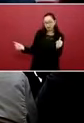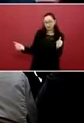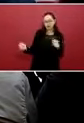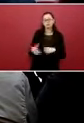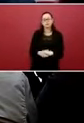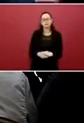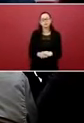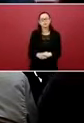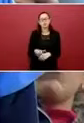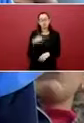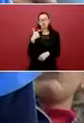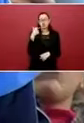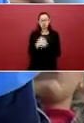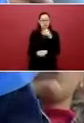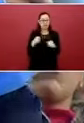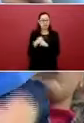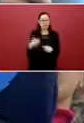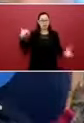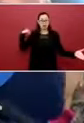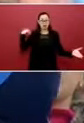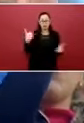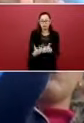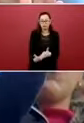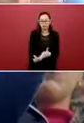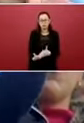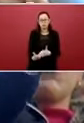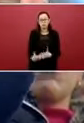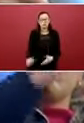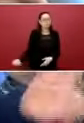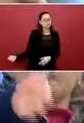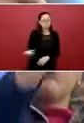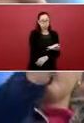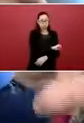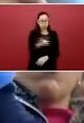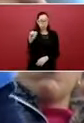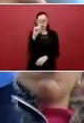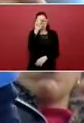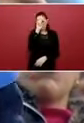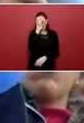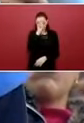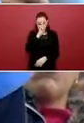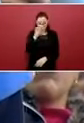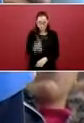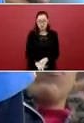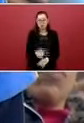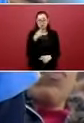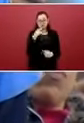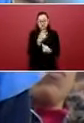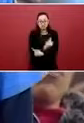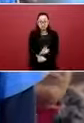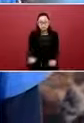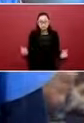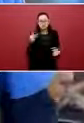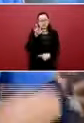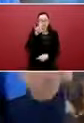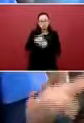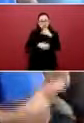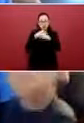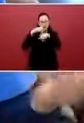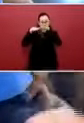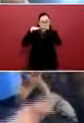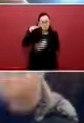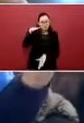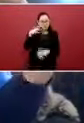En los últimos 12 años se ha incrementado muy alto el número de desapariciones de menores de edad. ¿Qué